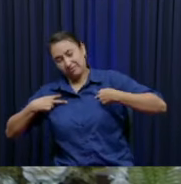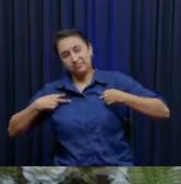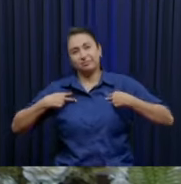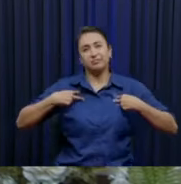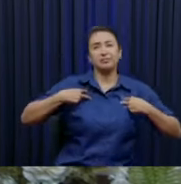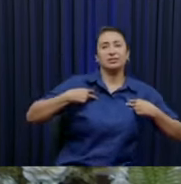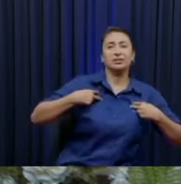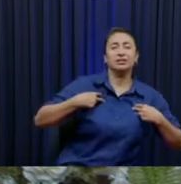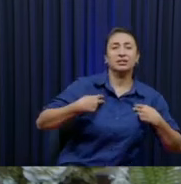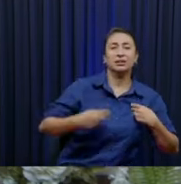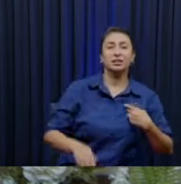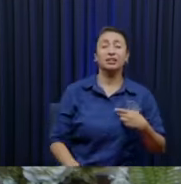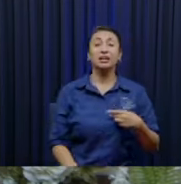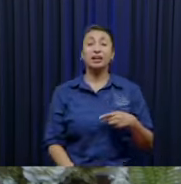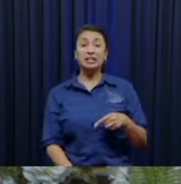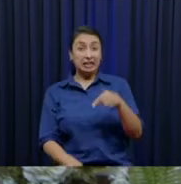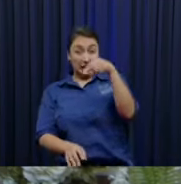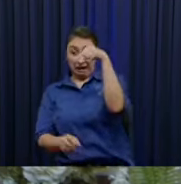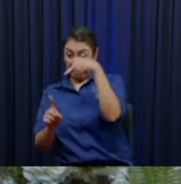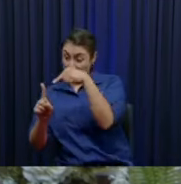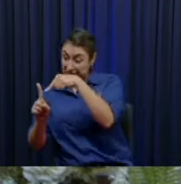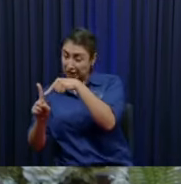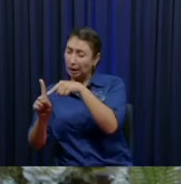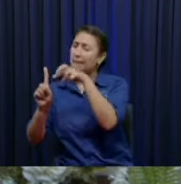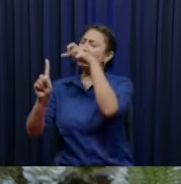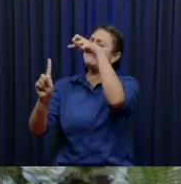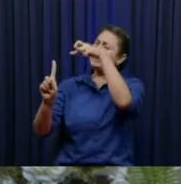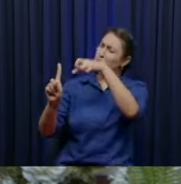y que diera.